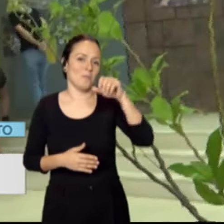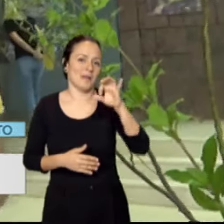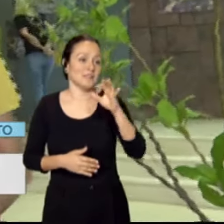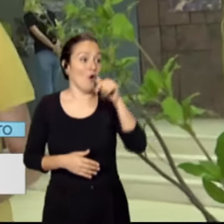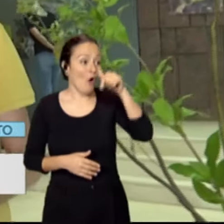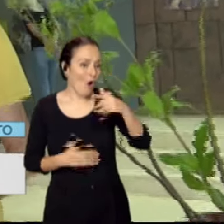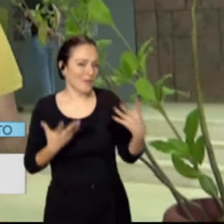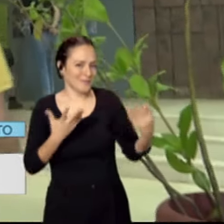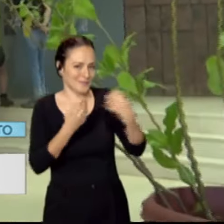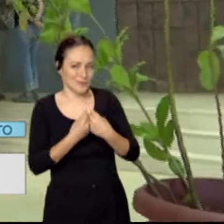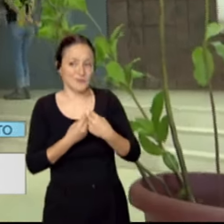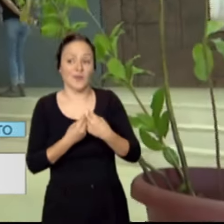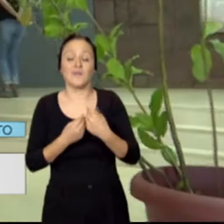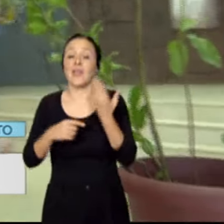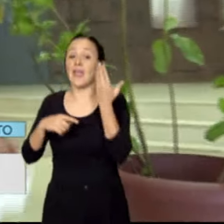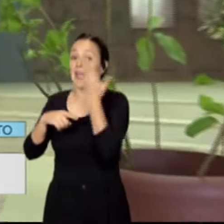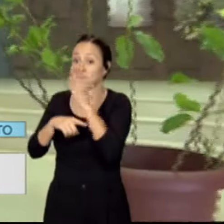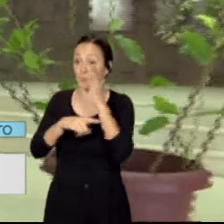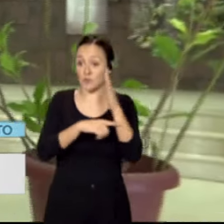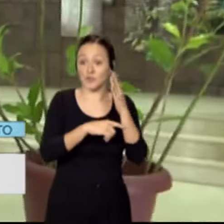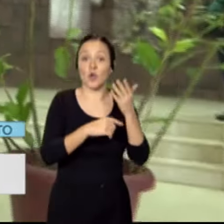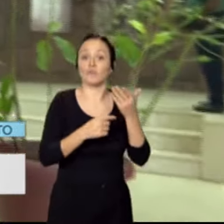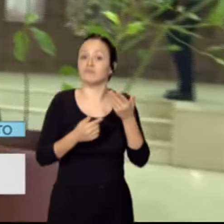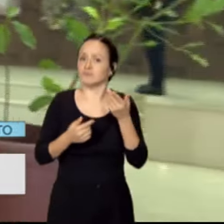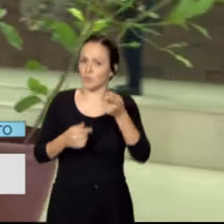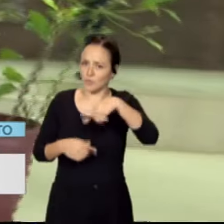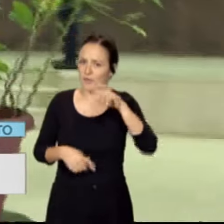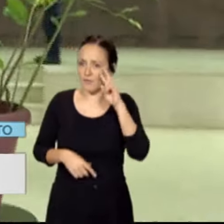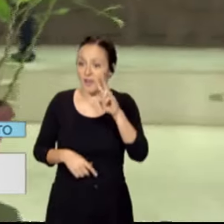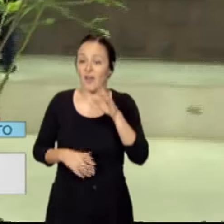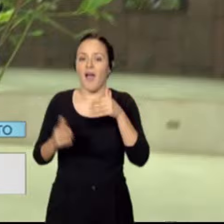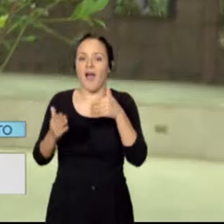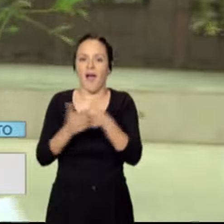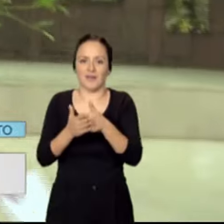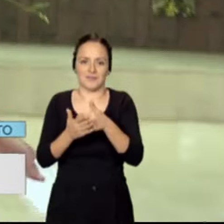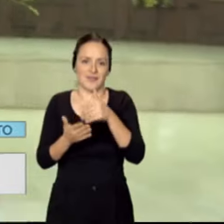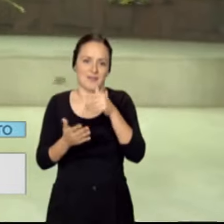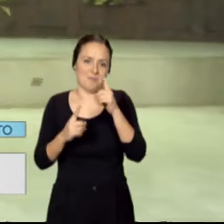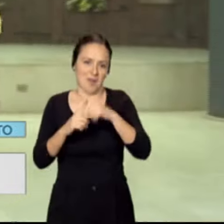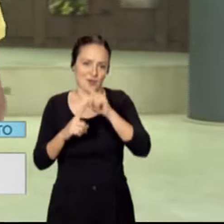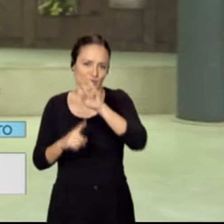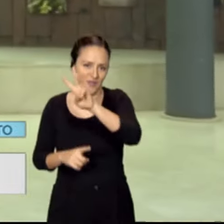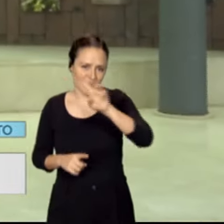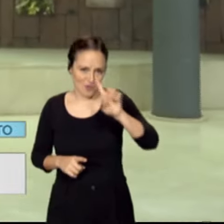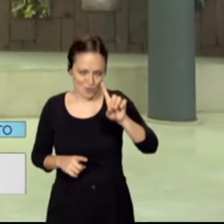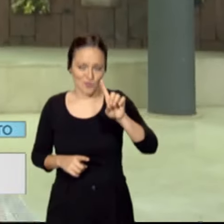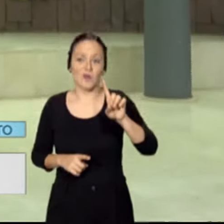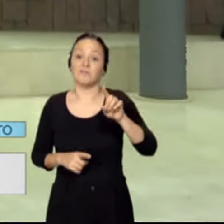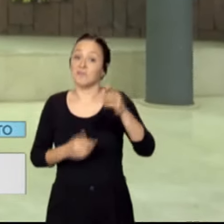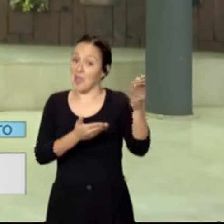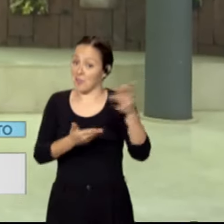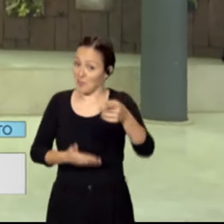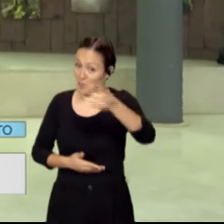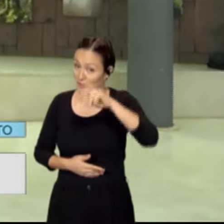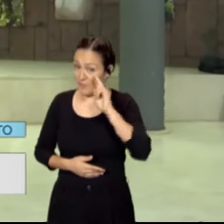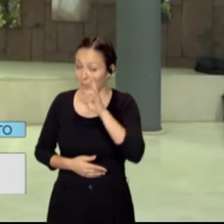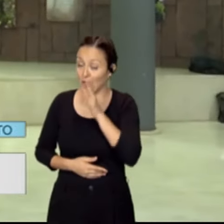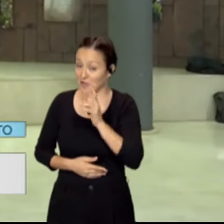exposición estará disponible hasta el 31 de mayo Así que animamos a todos a que se pasen por aquí porque vale la